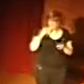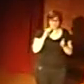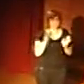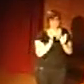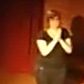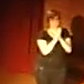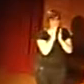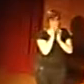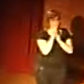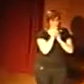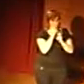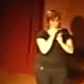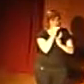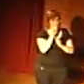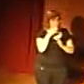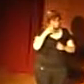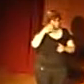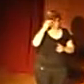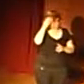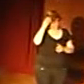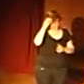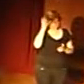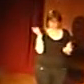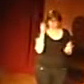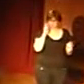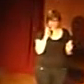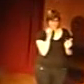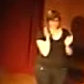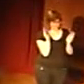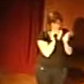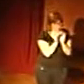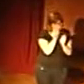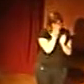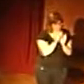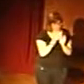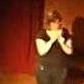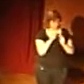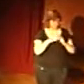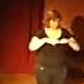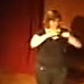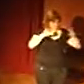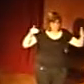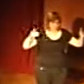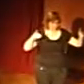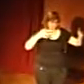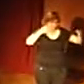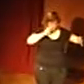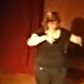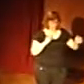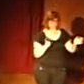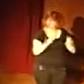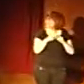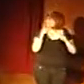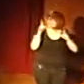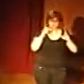fíjense Cómo son los personajes y cómo es la arquitectura no es así en este caso sí les he traído una pequeña foto para Para